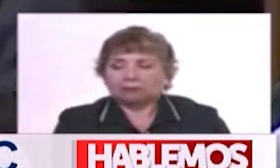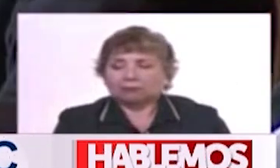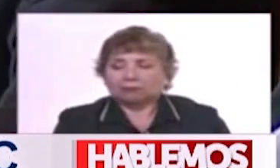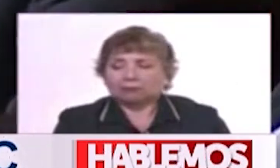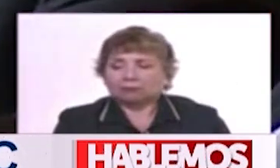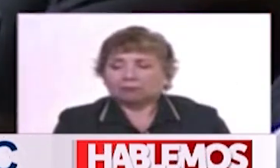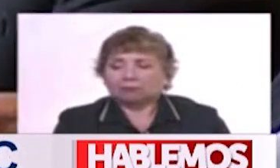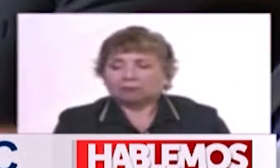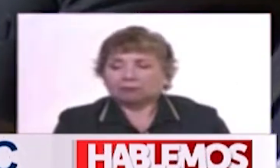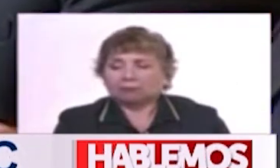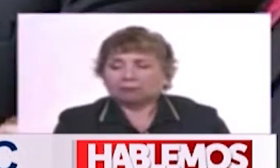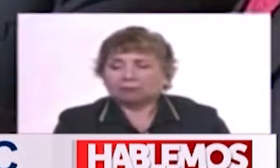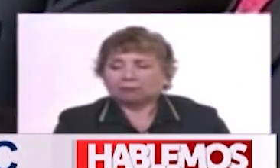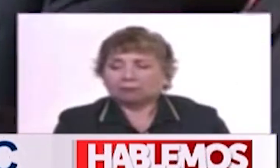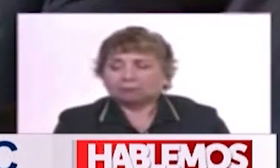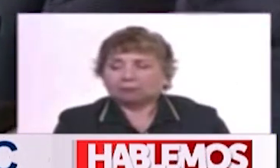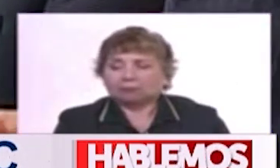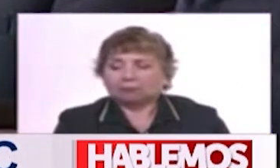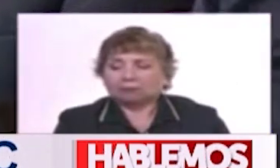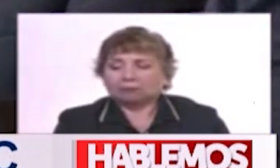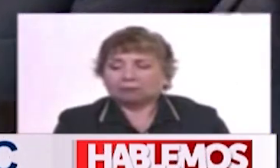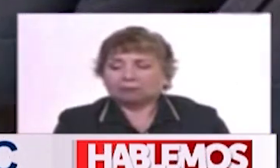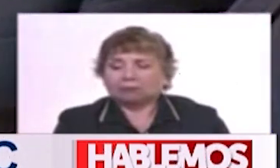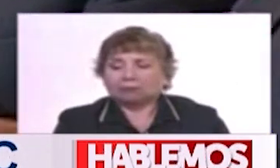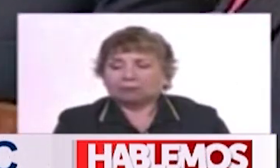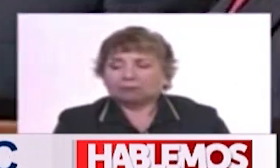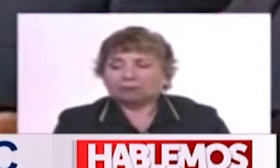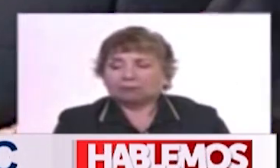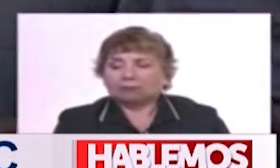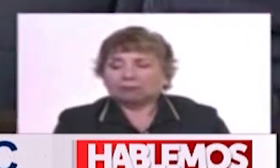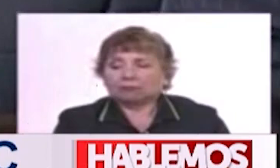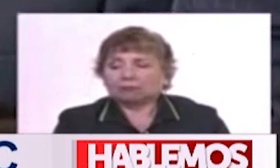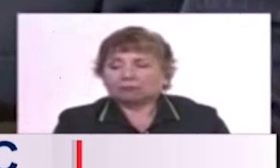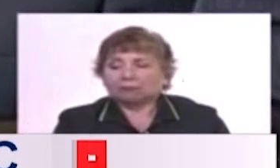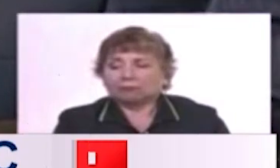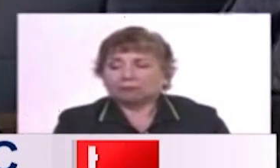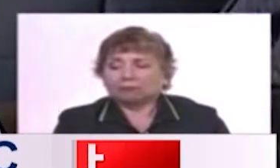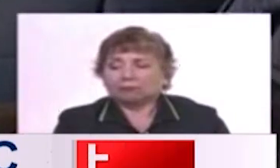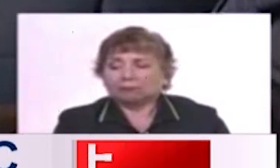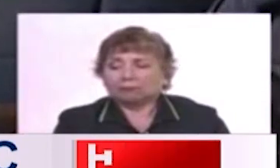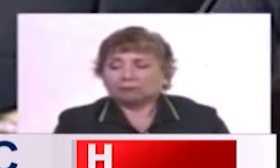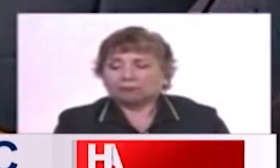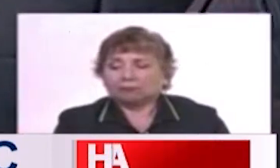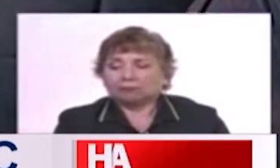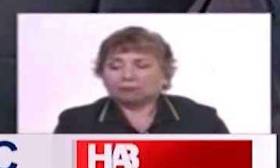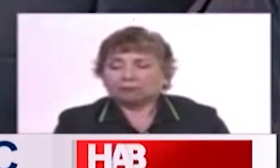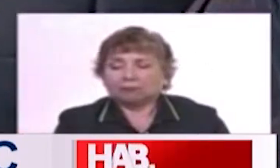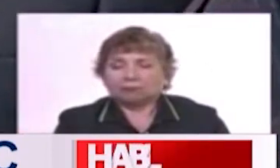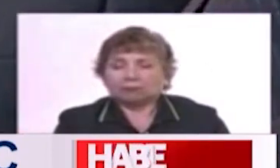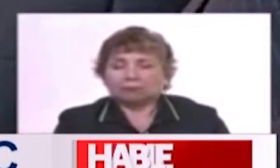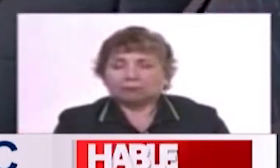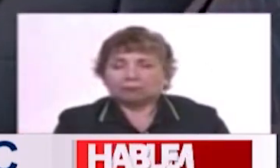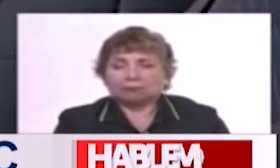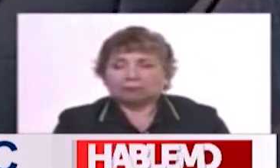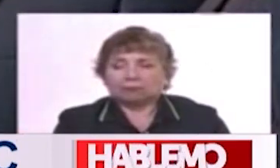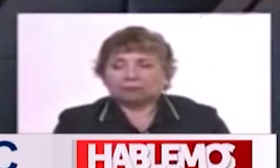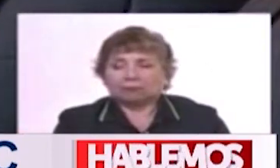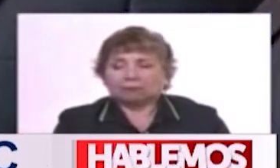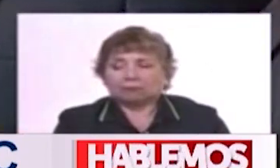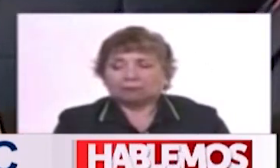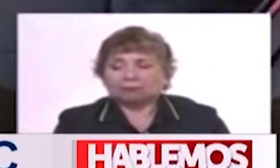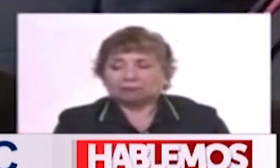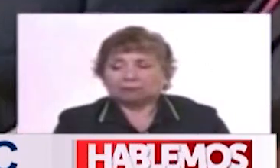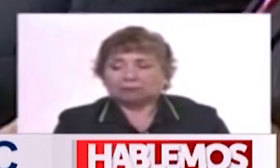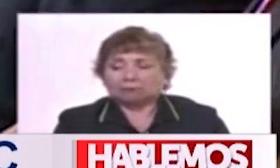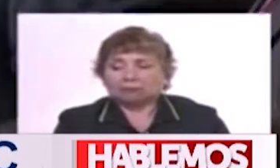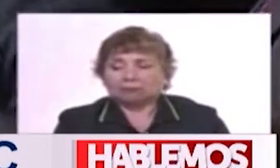exministros Félix Chero, el exministro Alejandro Salas, quienes vienen en calidad, Nicolás, de testigos